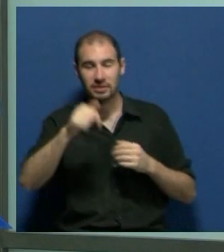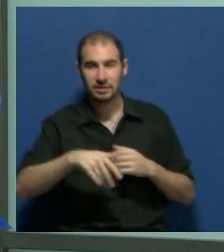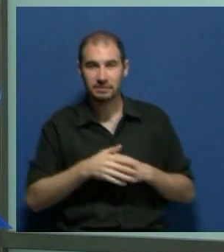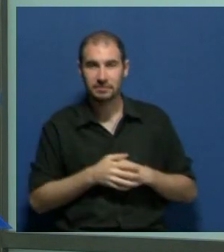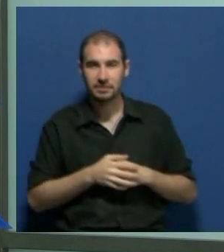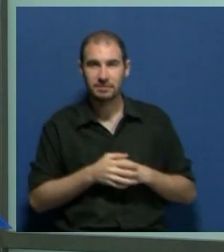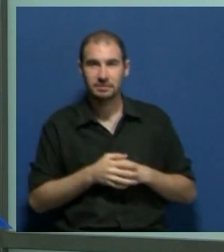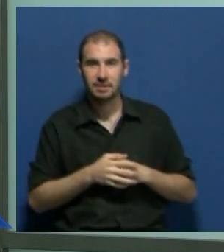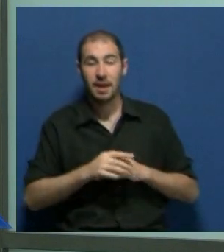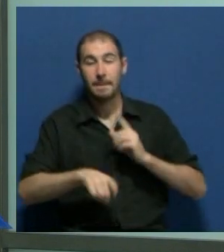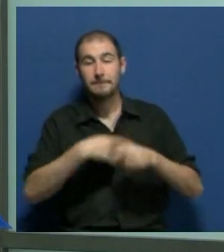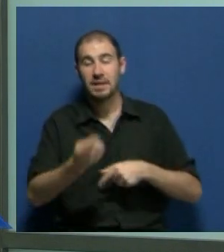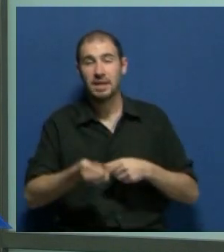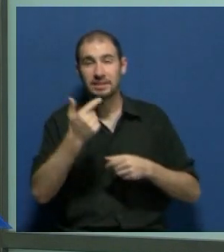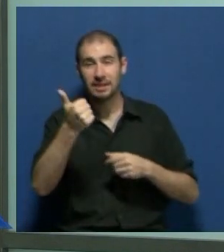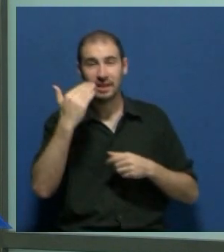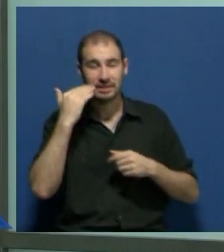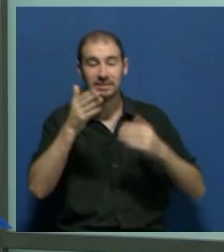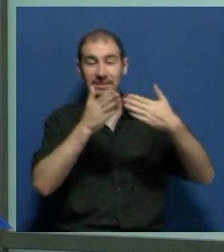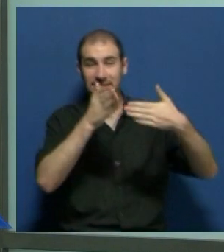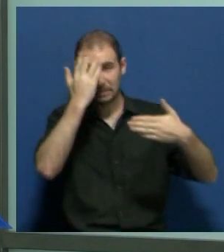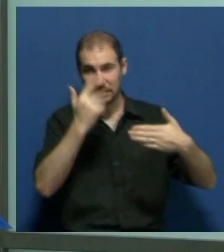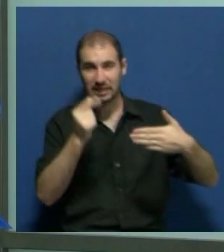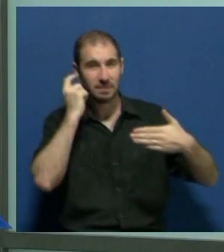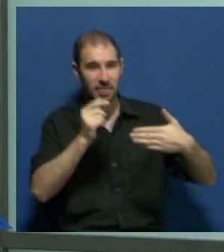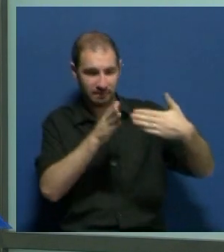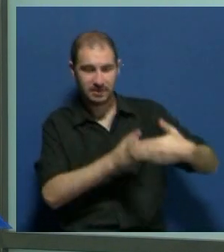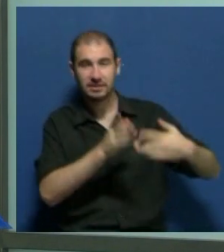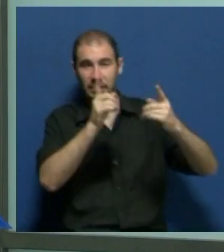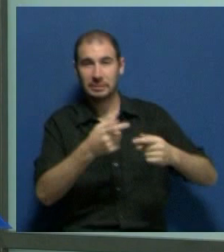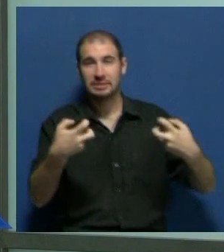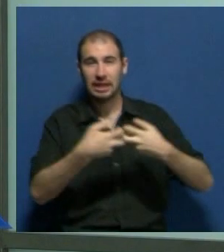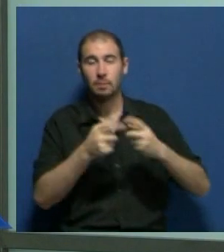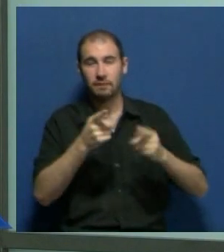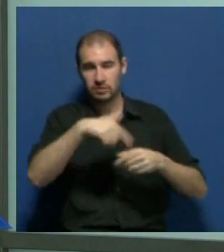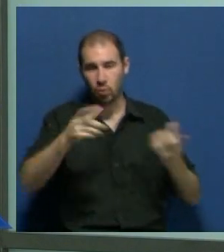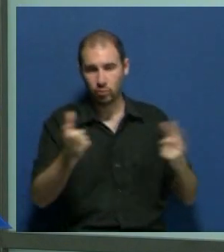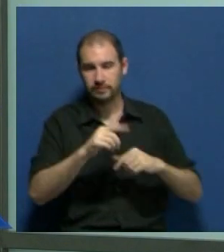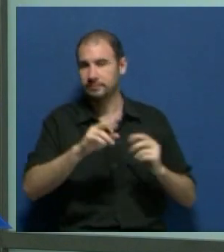Mendoza. Mañana, 18 horas, San Martín y Rivadavia se van a juntar también allí con los gremios docentes. Cambiamos de tema, lo decía.